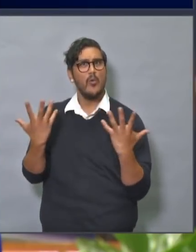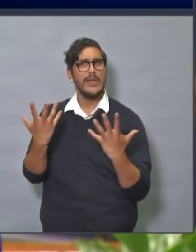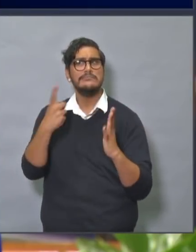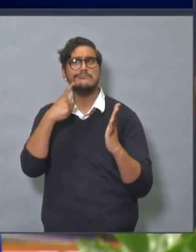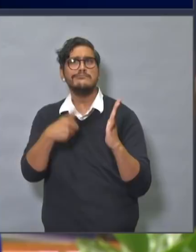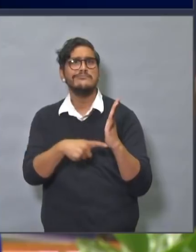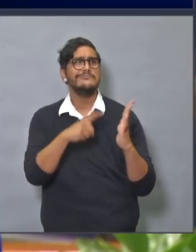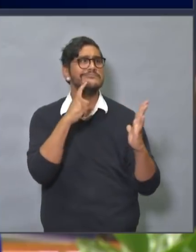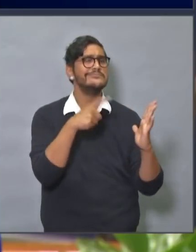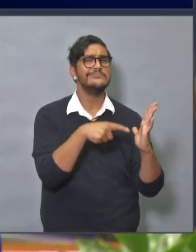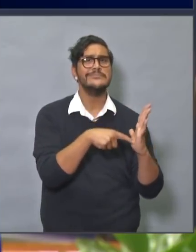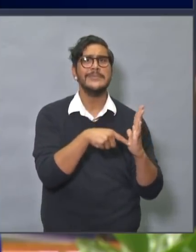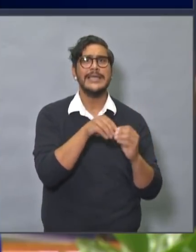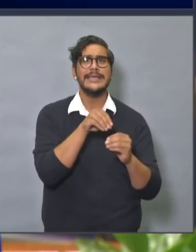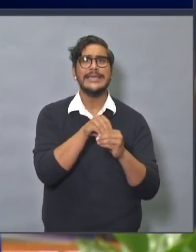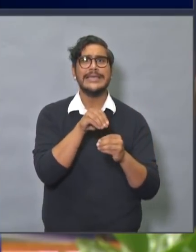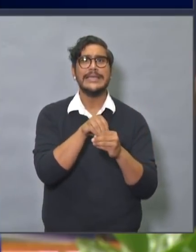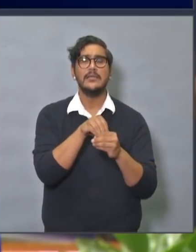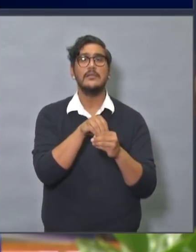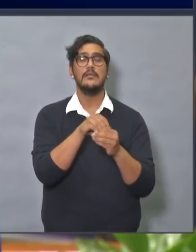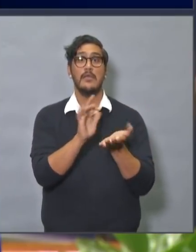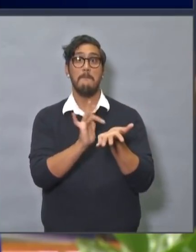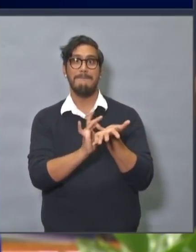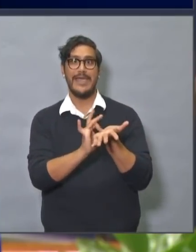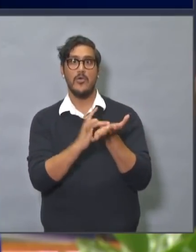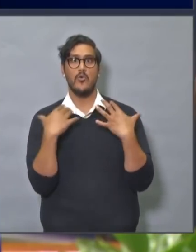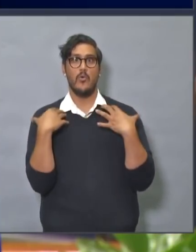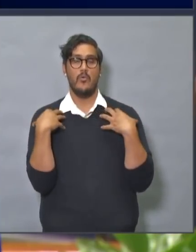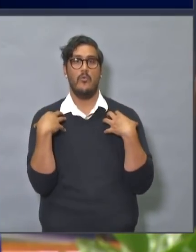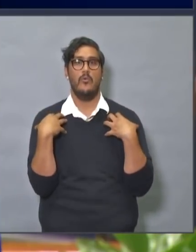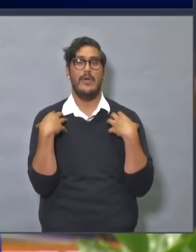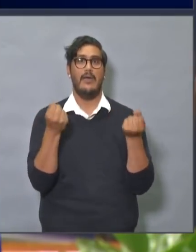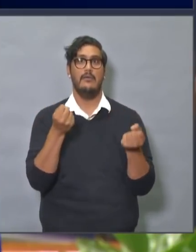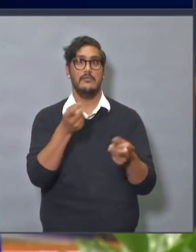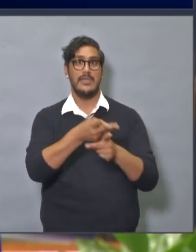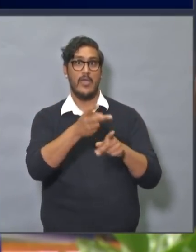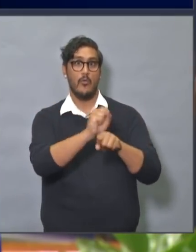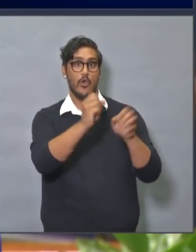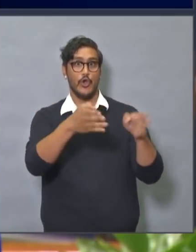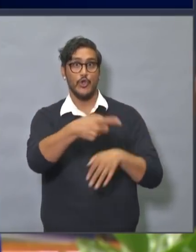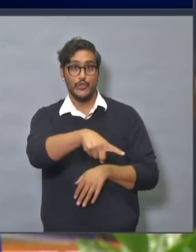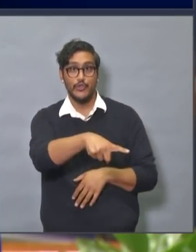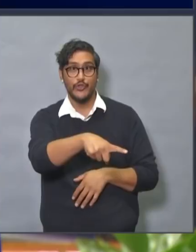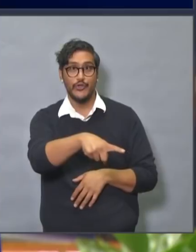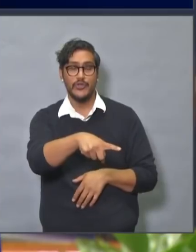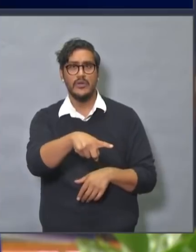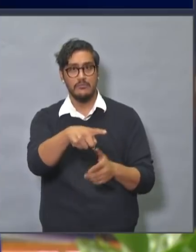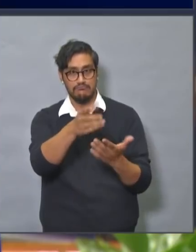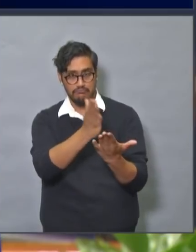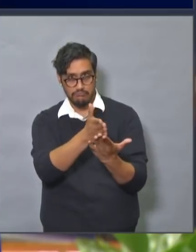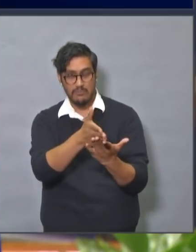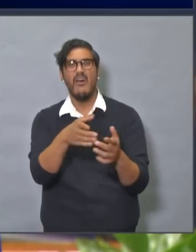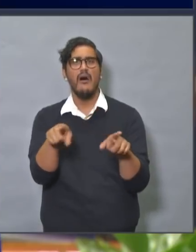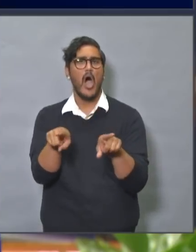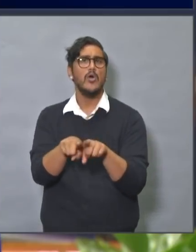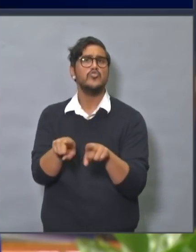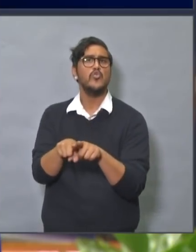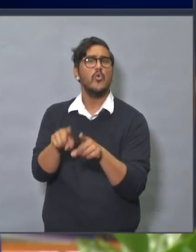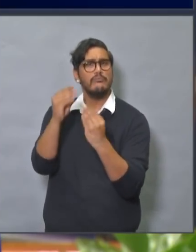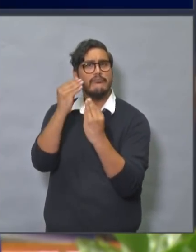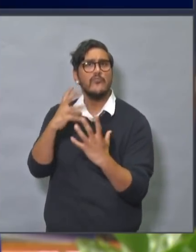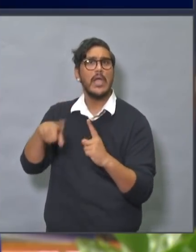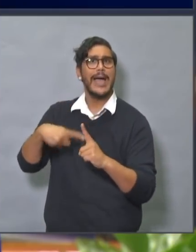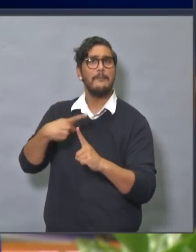viendo entre los profesionales de salud y acerca de lo que estamos viendo entre las mujeres